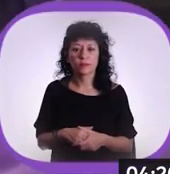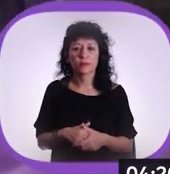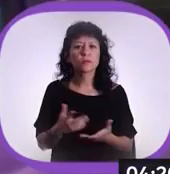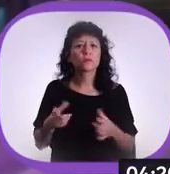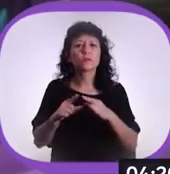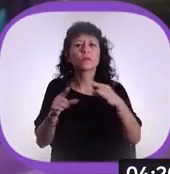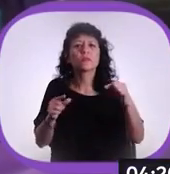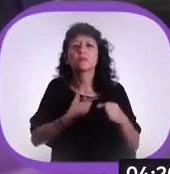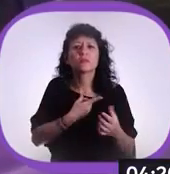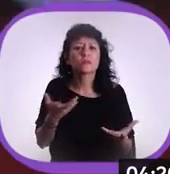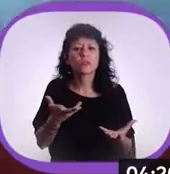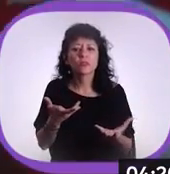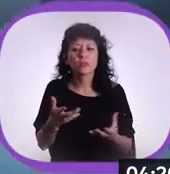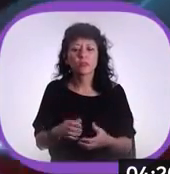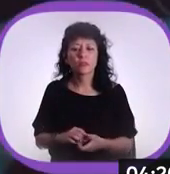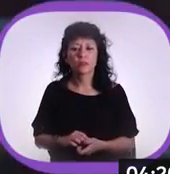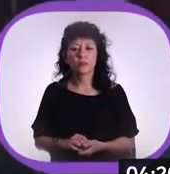¿Dónde está la llave?